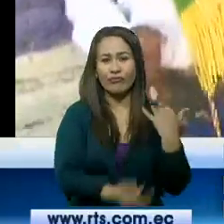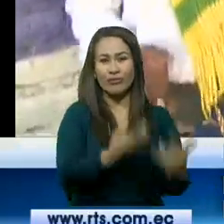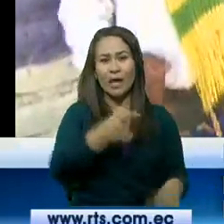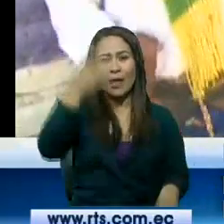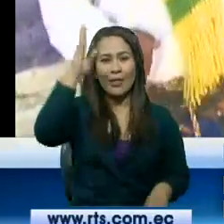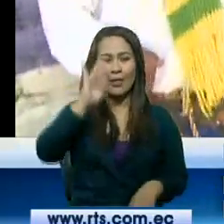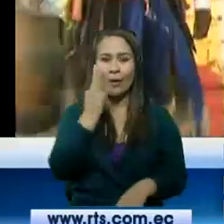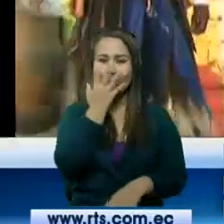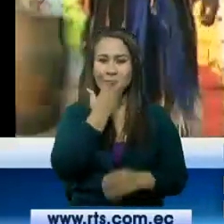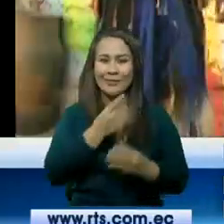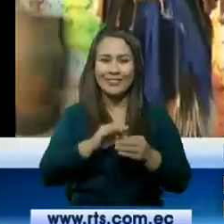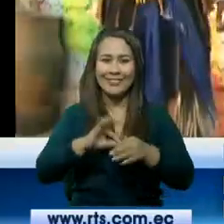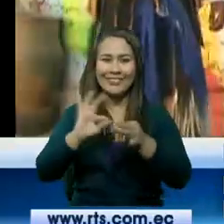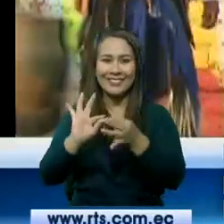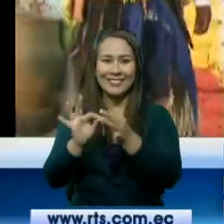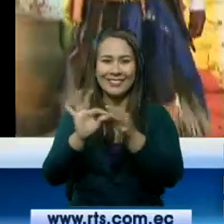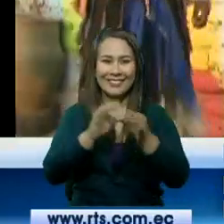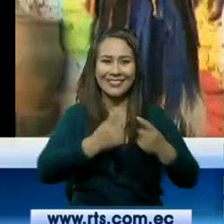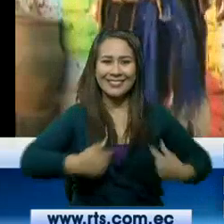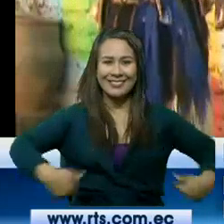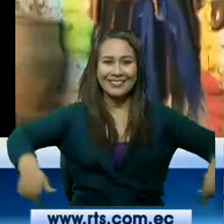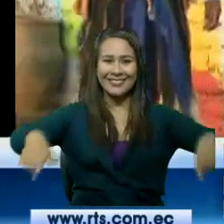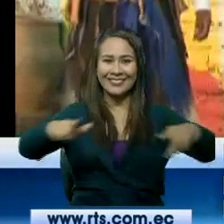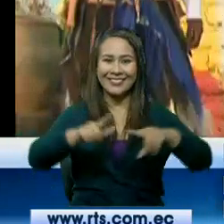hizo con gusto.